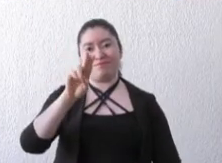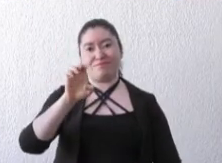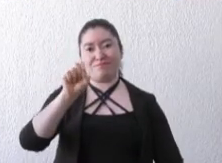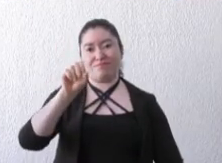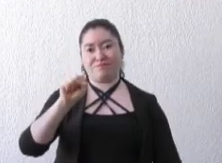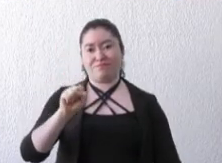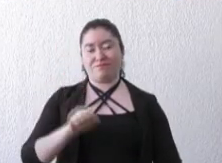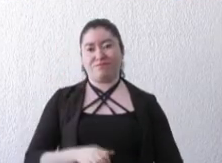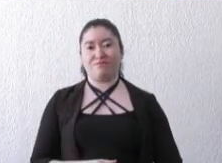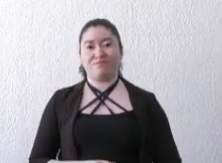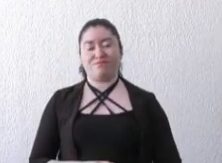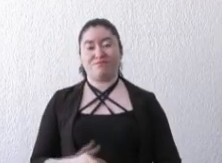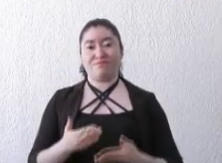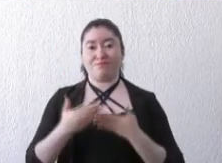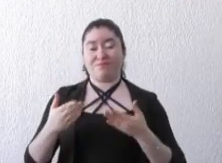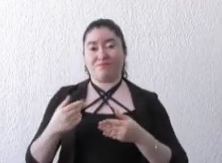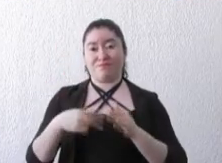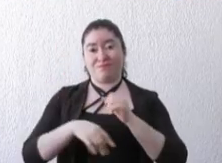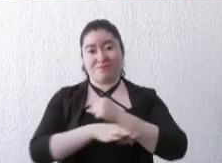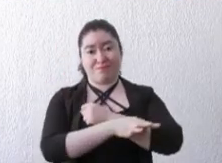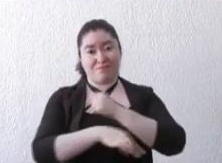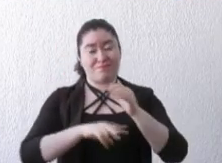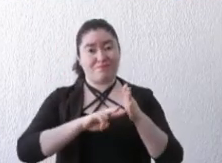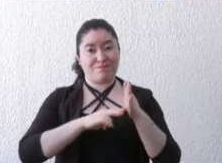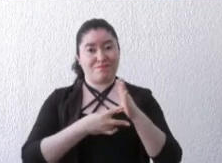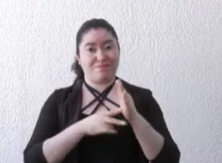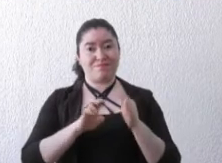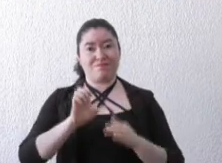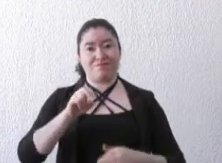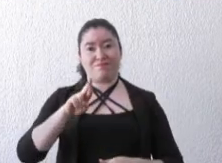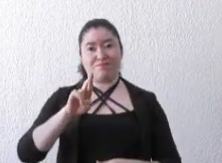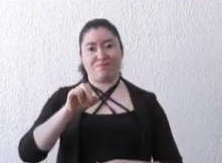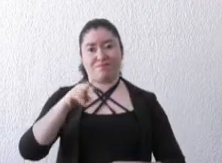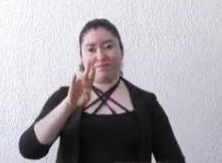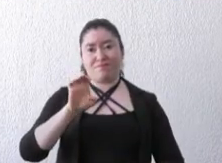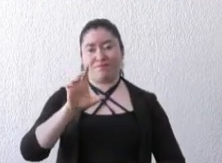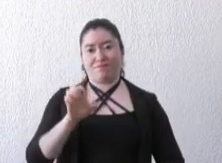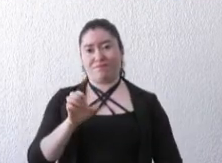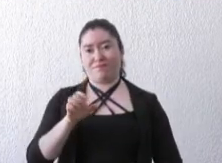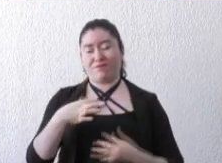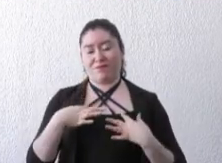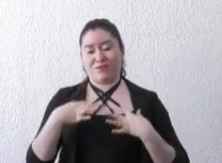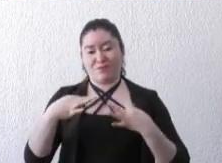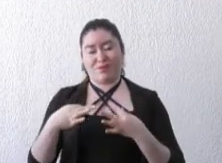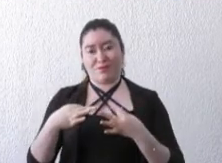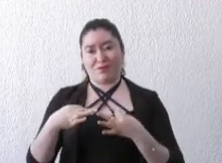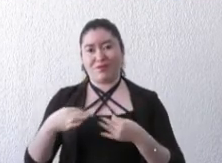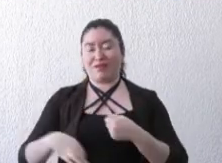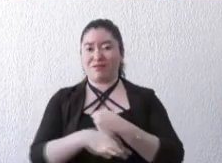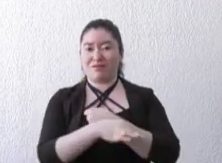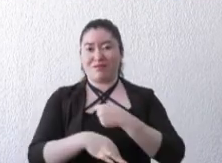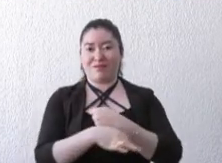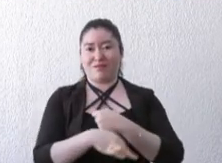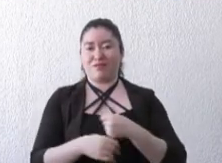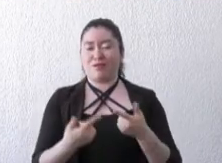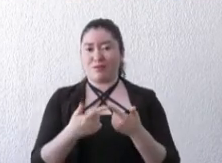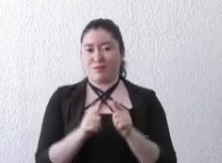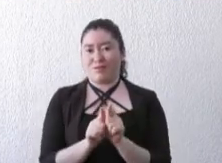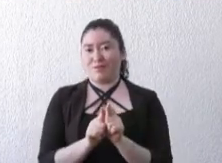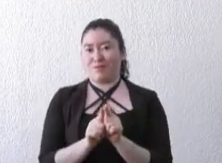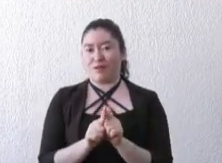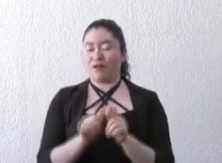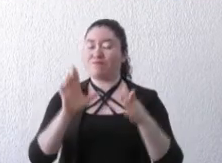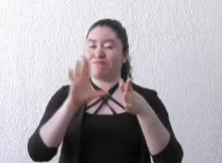Ahora invitamos al arquitecto Enrique Norten, fundador y director de TEN Arquitectos, sea tan amable de hacer uso de la palabra.